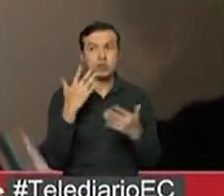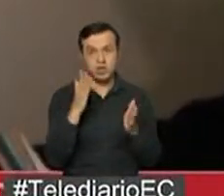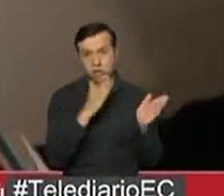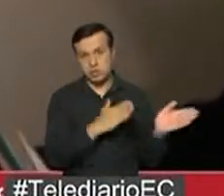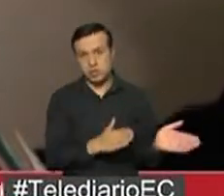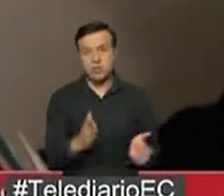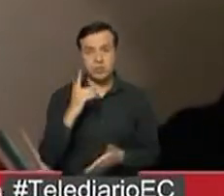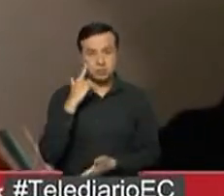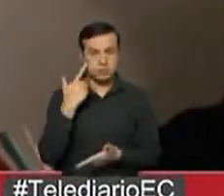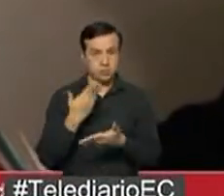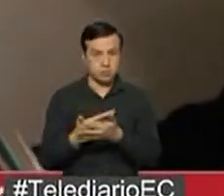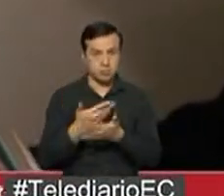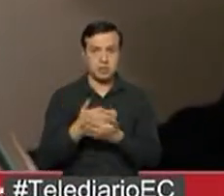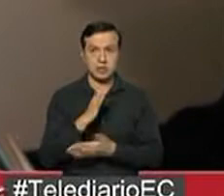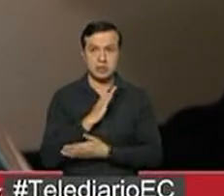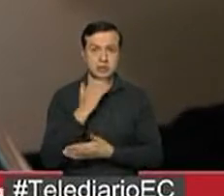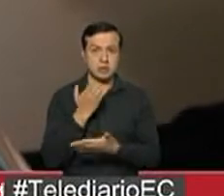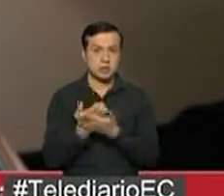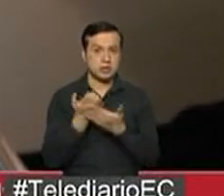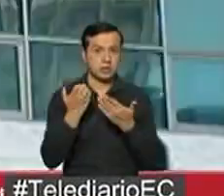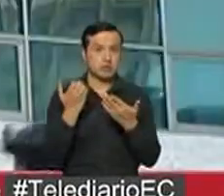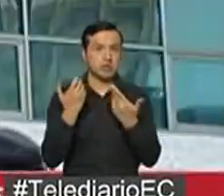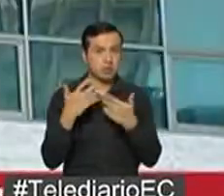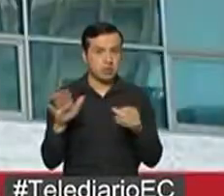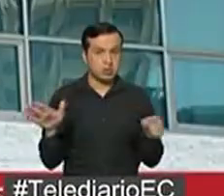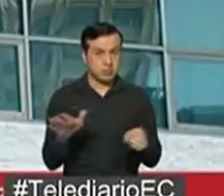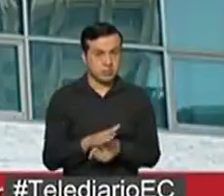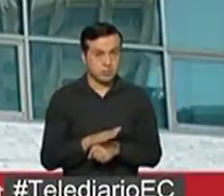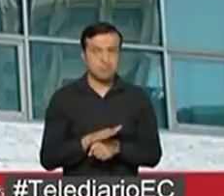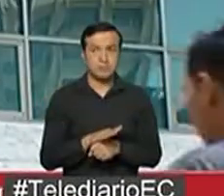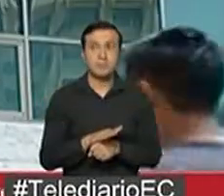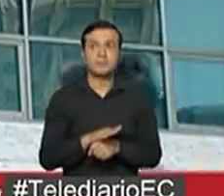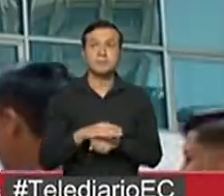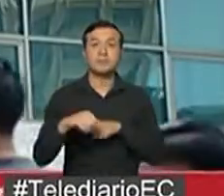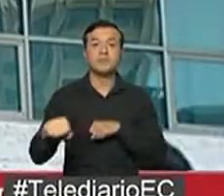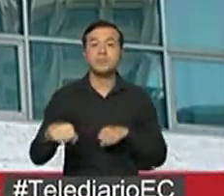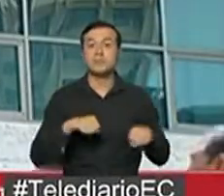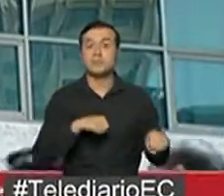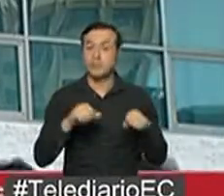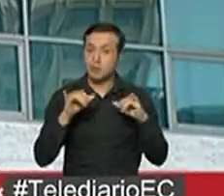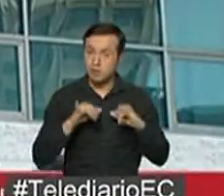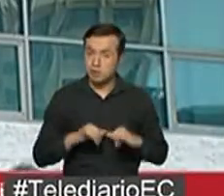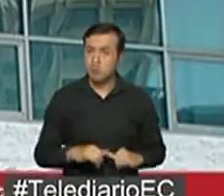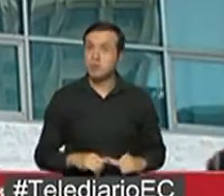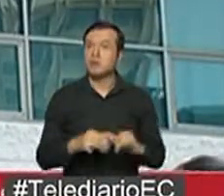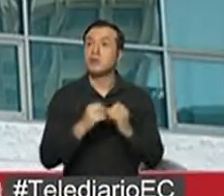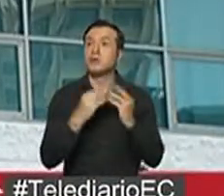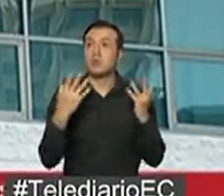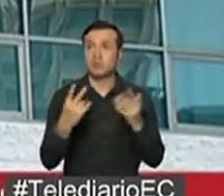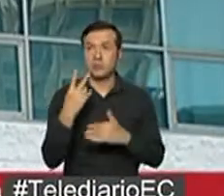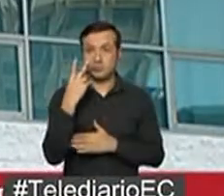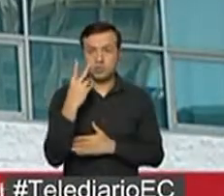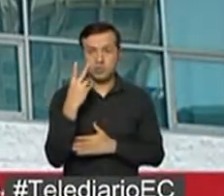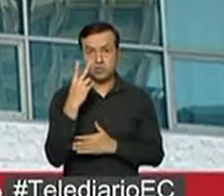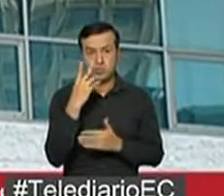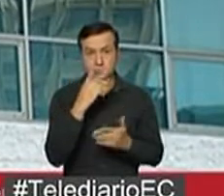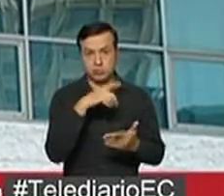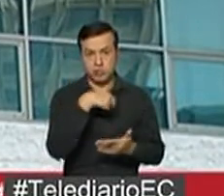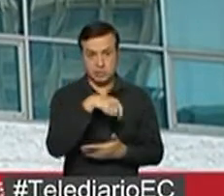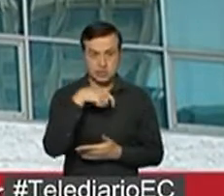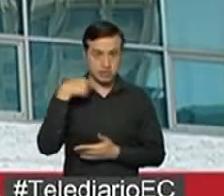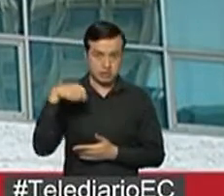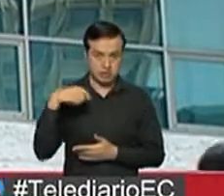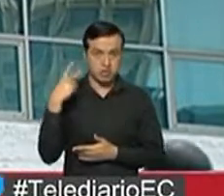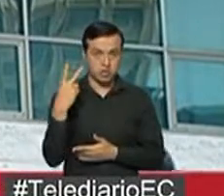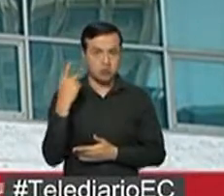documentación técnica económica y jurídica y durante la diligencia que sigue en desarrollo se han dado dos recesos sin embargo los